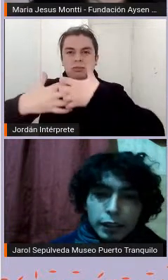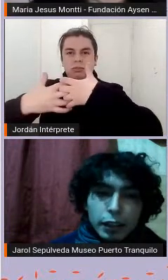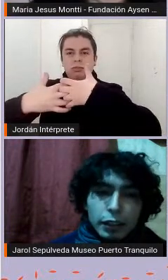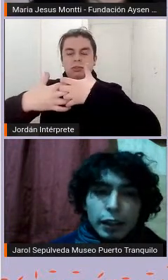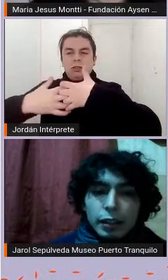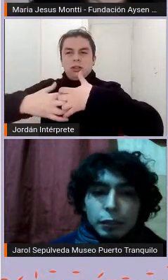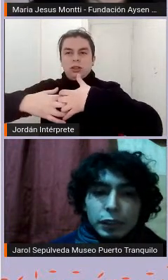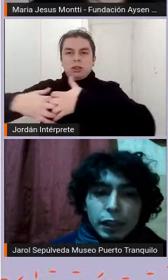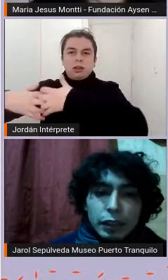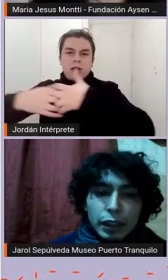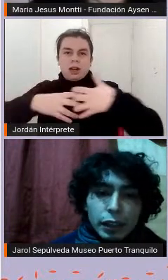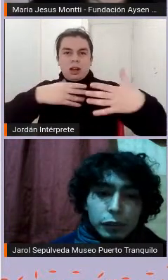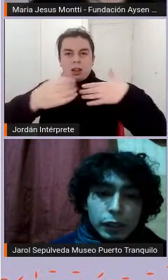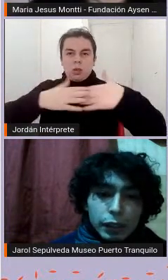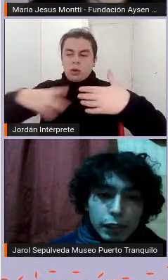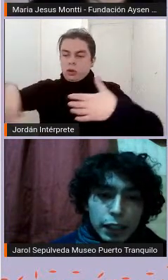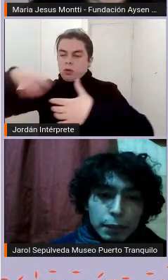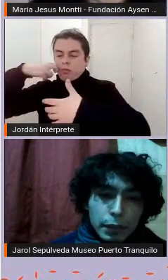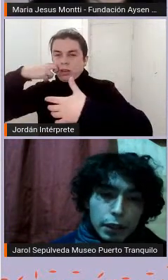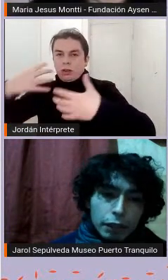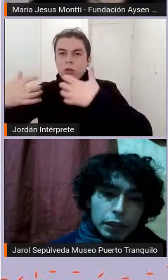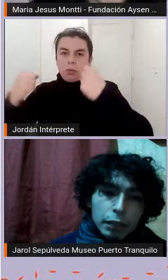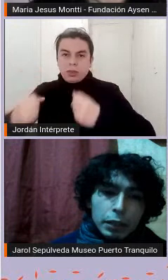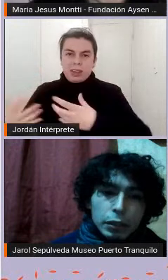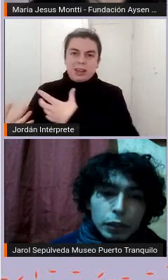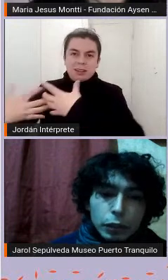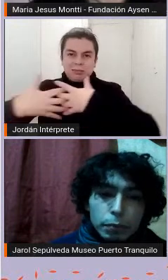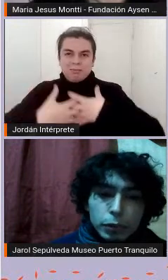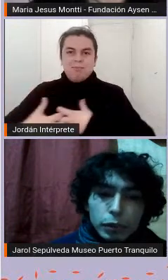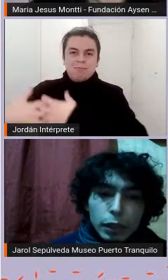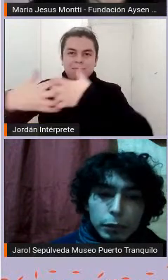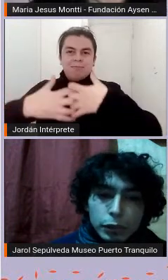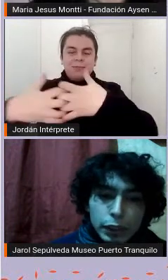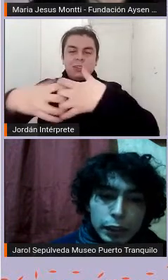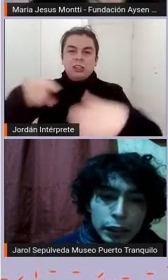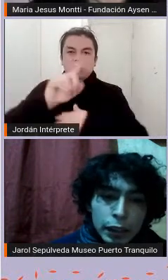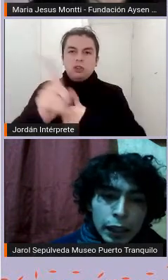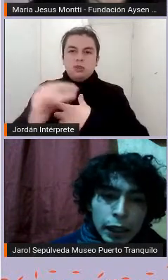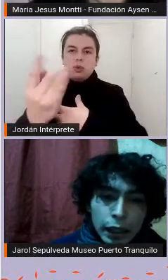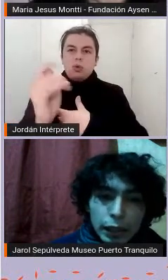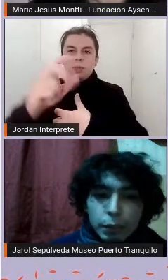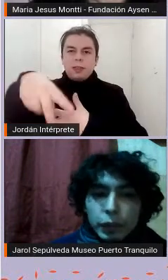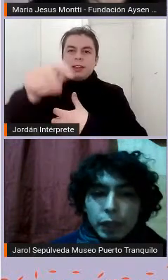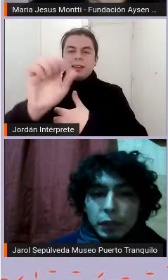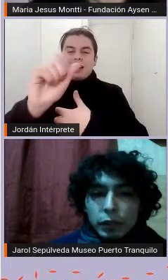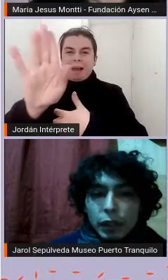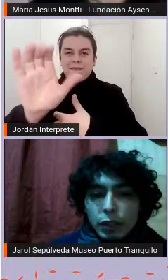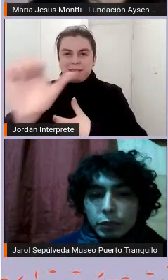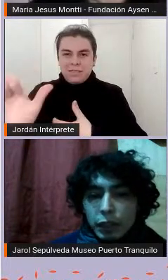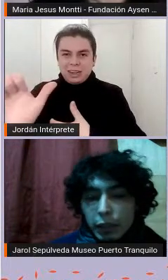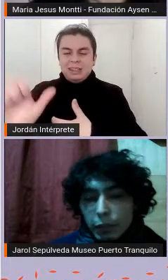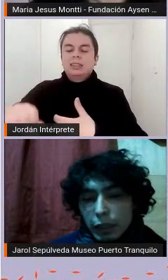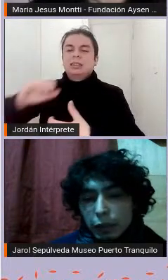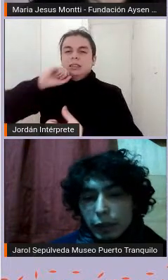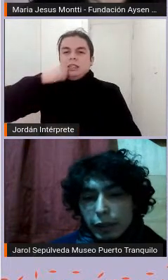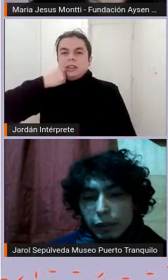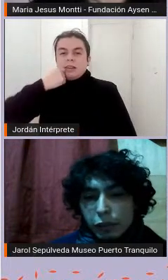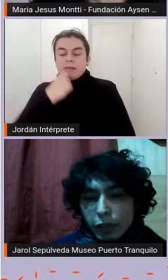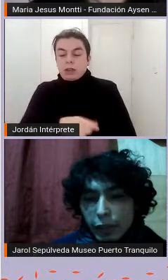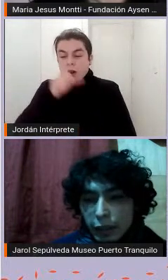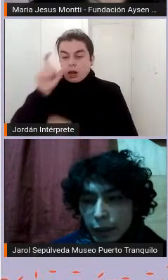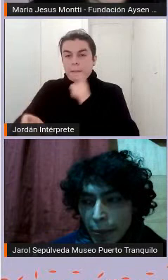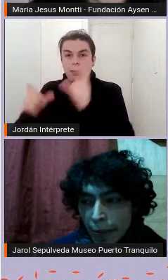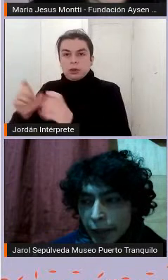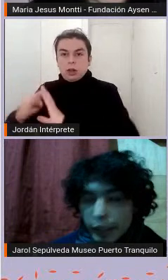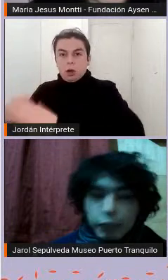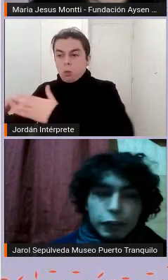que sería lo ideal y apuntar a lo que es la sustentabilidad. Y finalmente todos estos puntos apuntan al empoderamiento de las comunidades, poder tomar